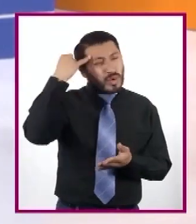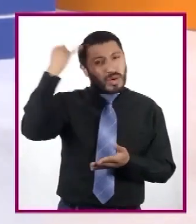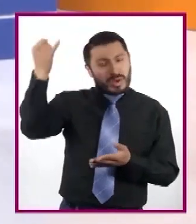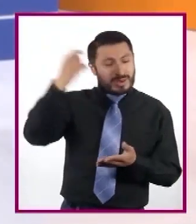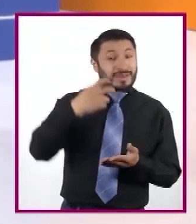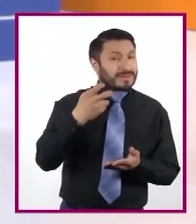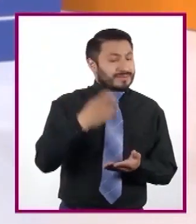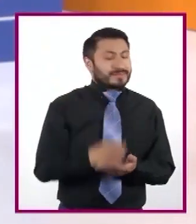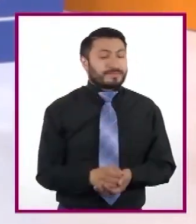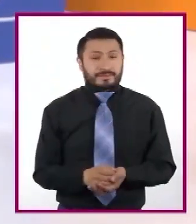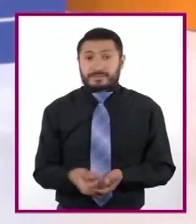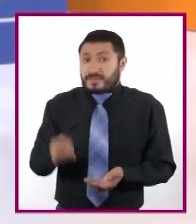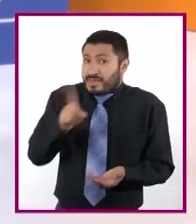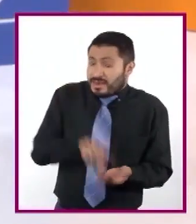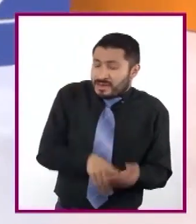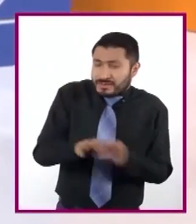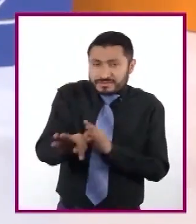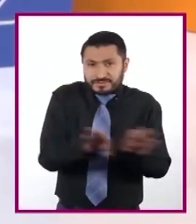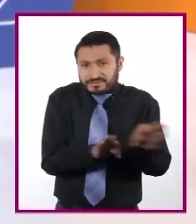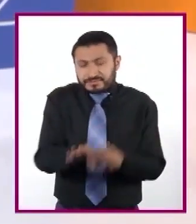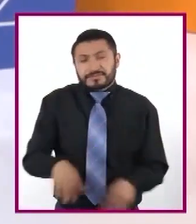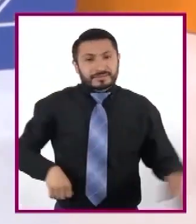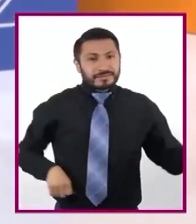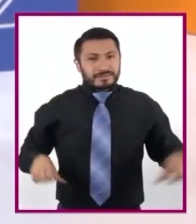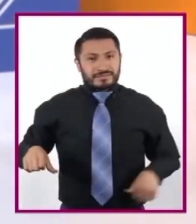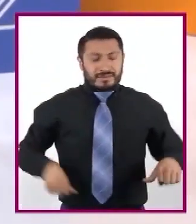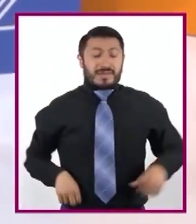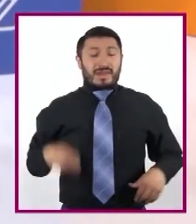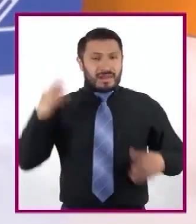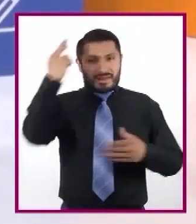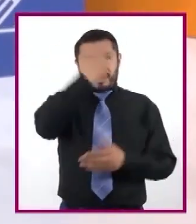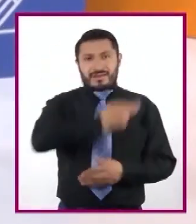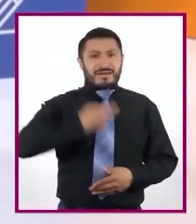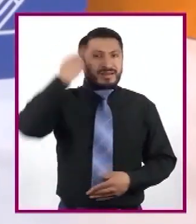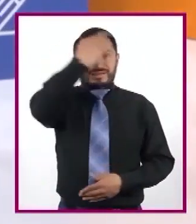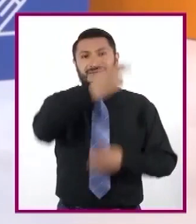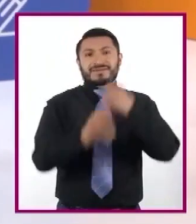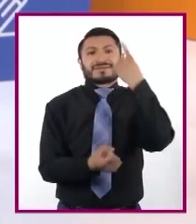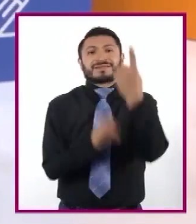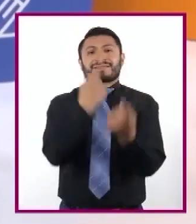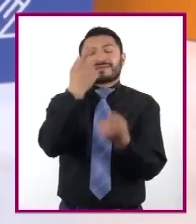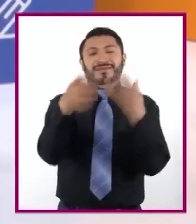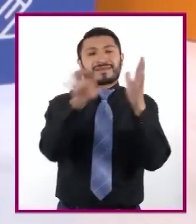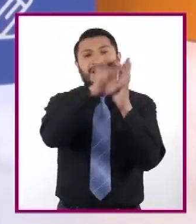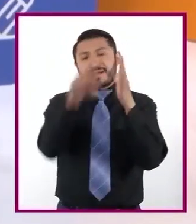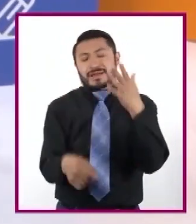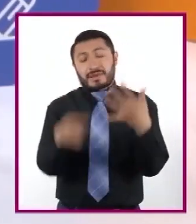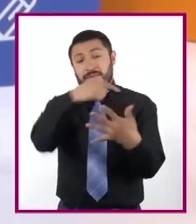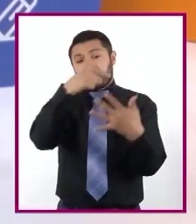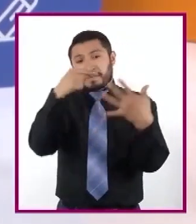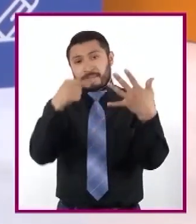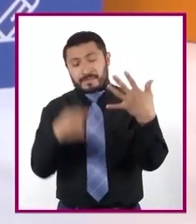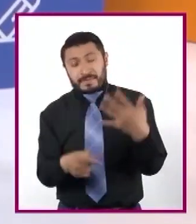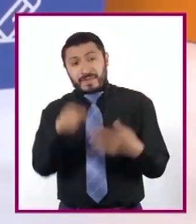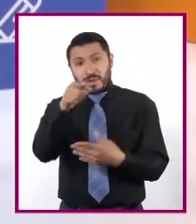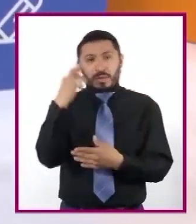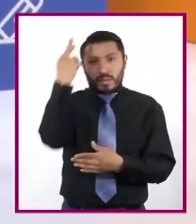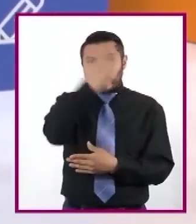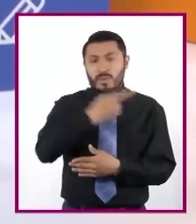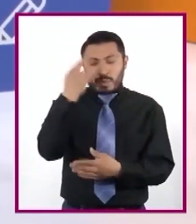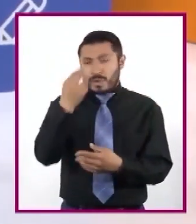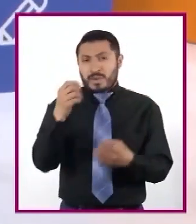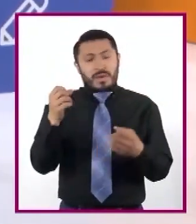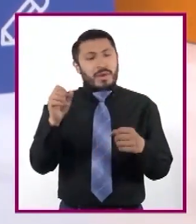Como parte de este trabajo, revisaremos algunos ejemplos en donde podrán observar situaciones, objetos y